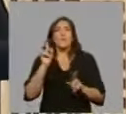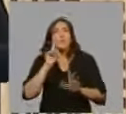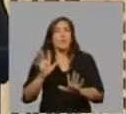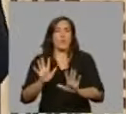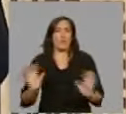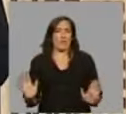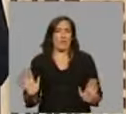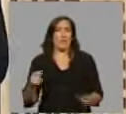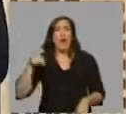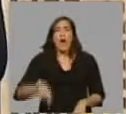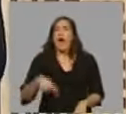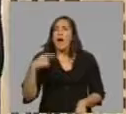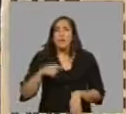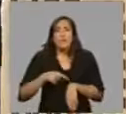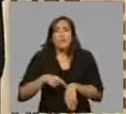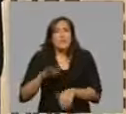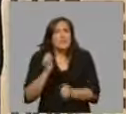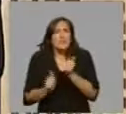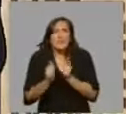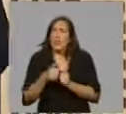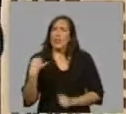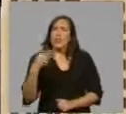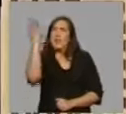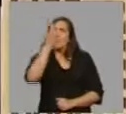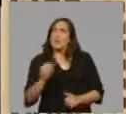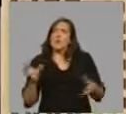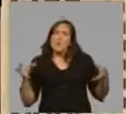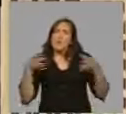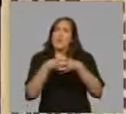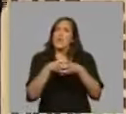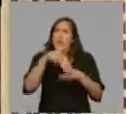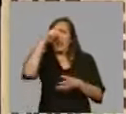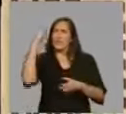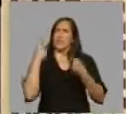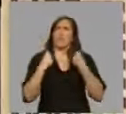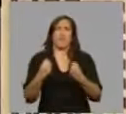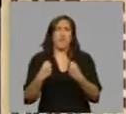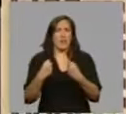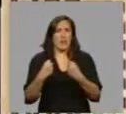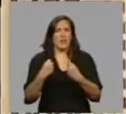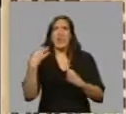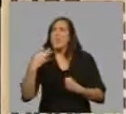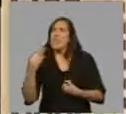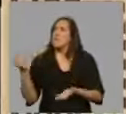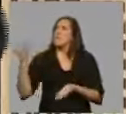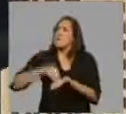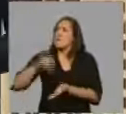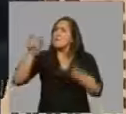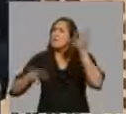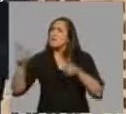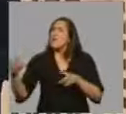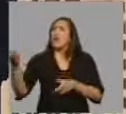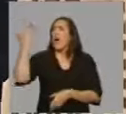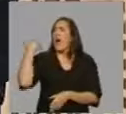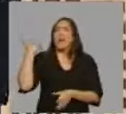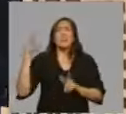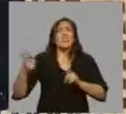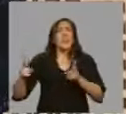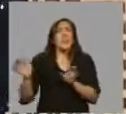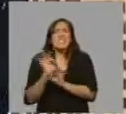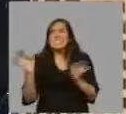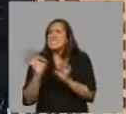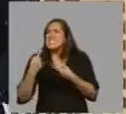debemos tener una unidad nacional muy fuerte, donde debemos incorporar miles y miles de hombres y mujeres que no tuvieron